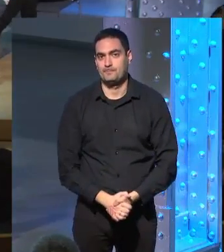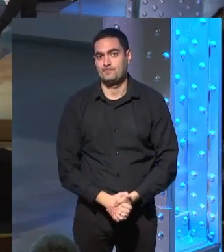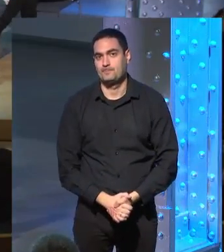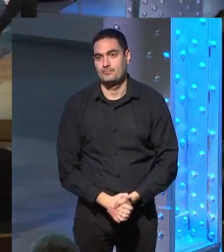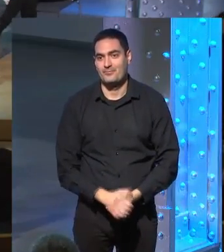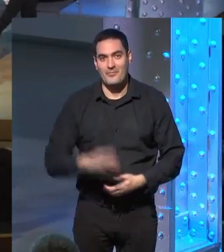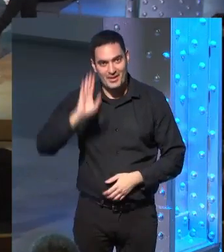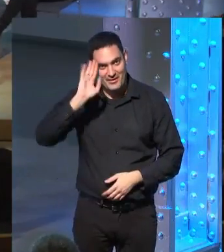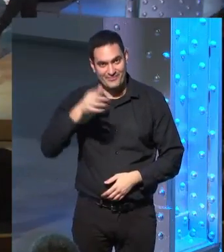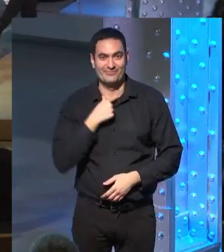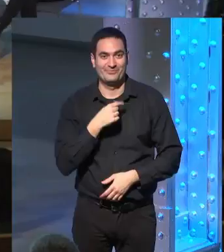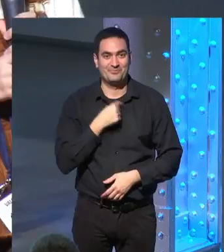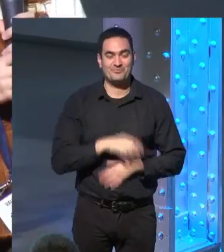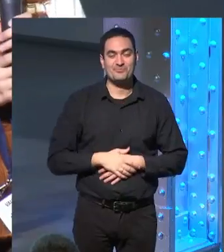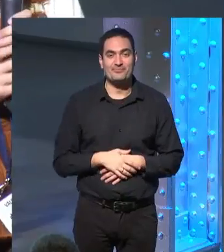Hola.